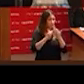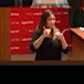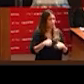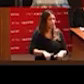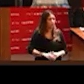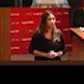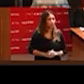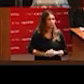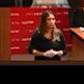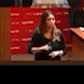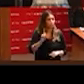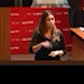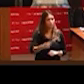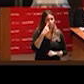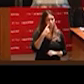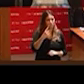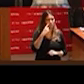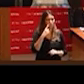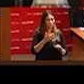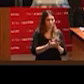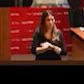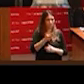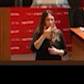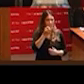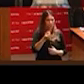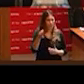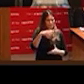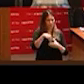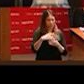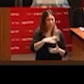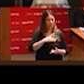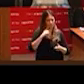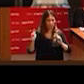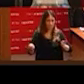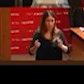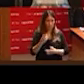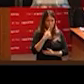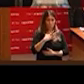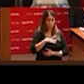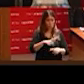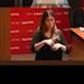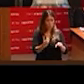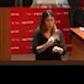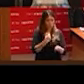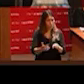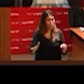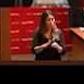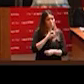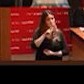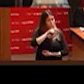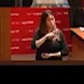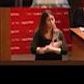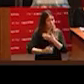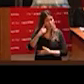tratado observamos la reasignación eficiente que se hace de tareas puestos que pueden ser cubiertos por personas con